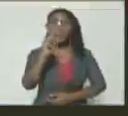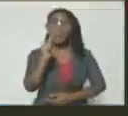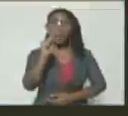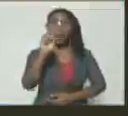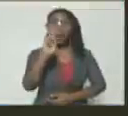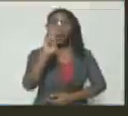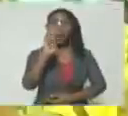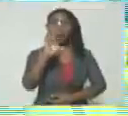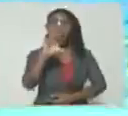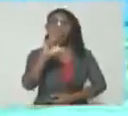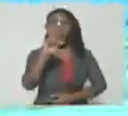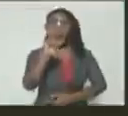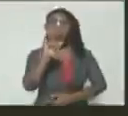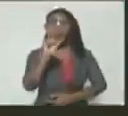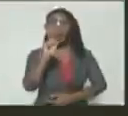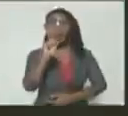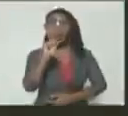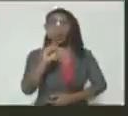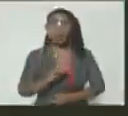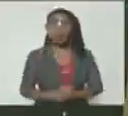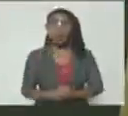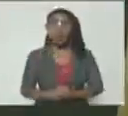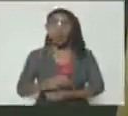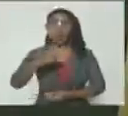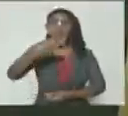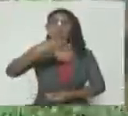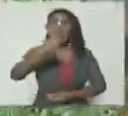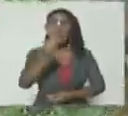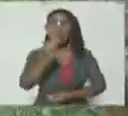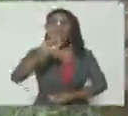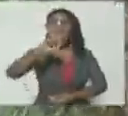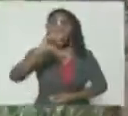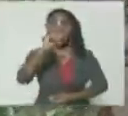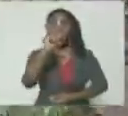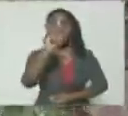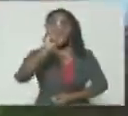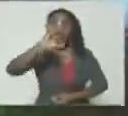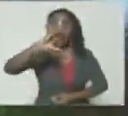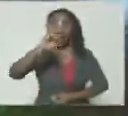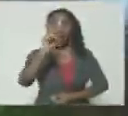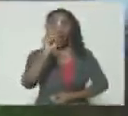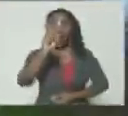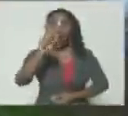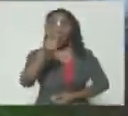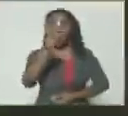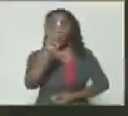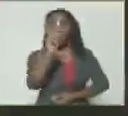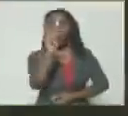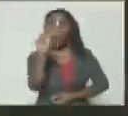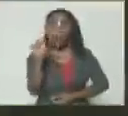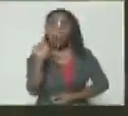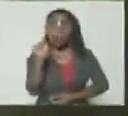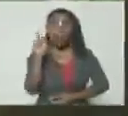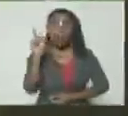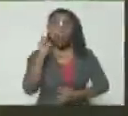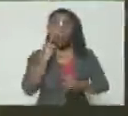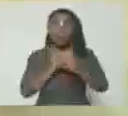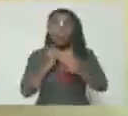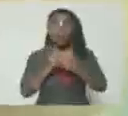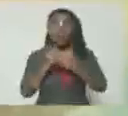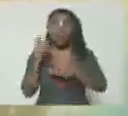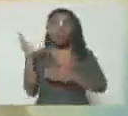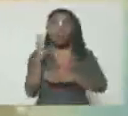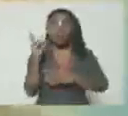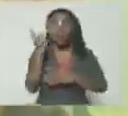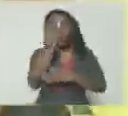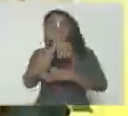de Cacagua Chocolates. ¿Pericaguán es tu apellido? Pericaguán. ¿De dónde viene ese apellido? Ese apellido viene de Oriente. ¿De qué